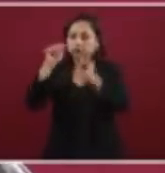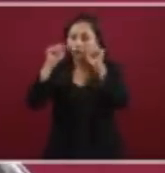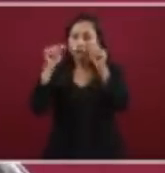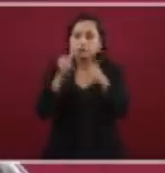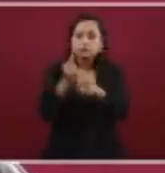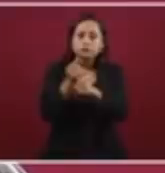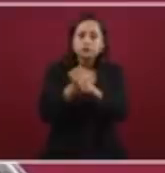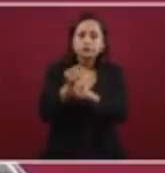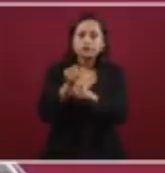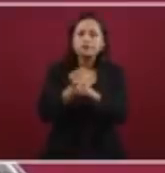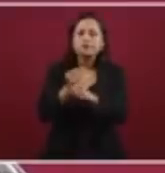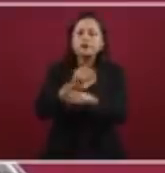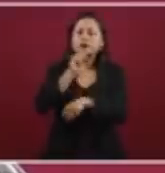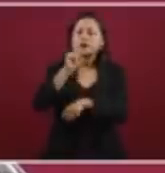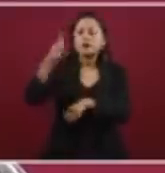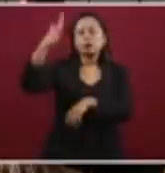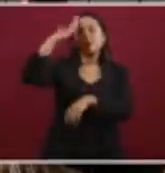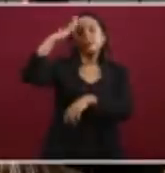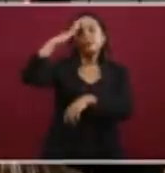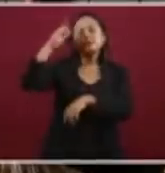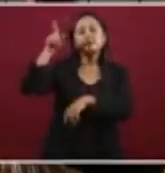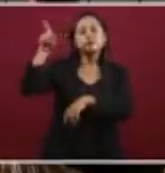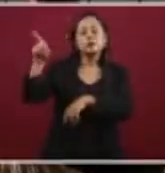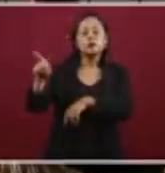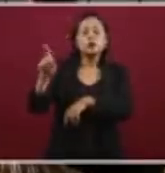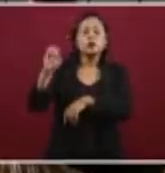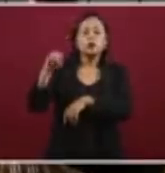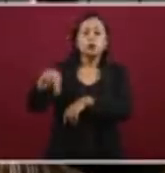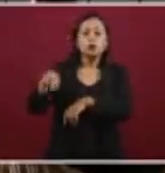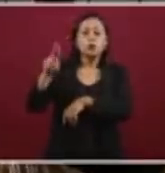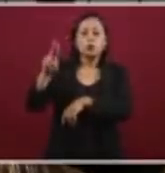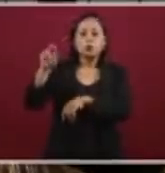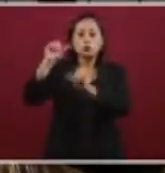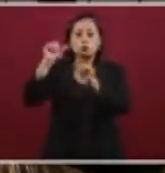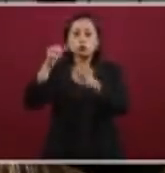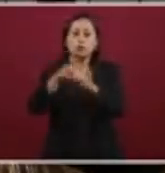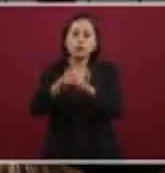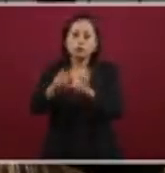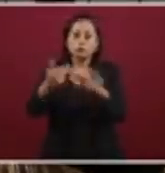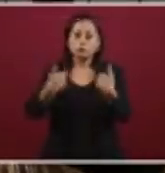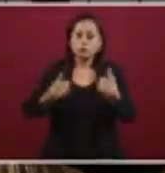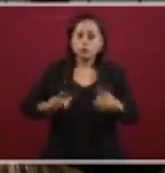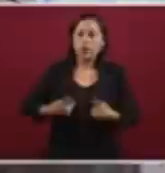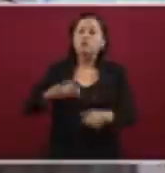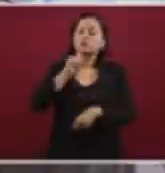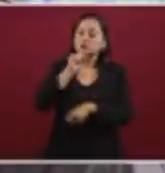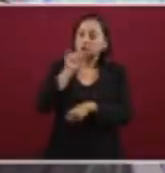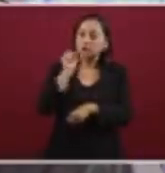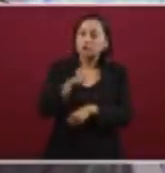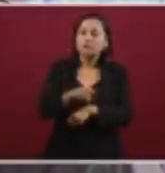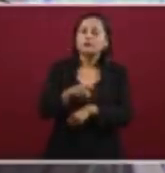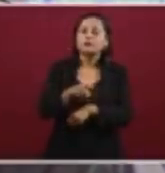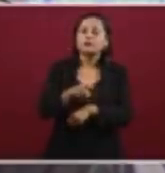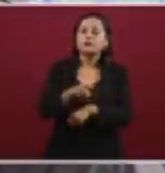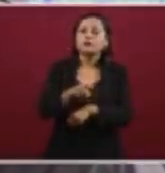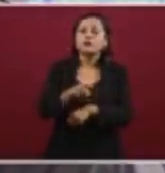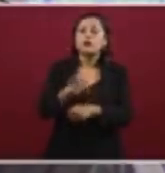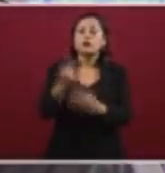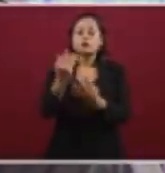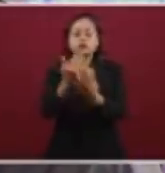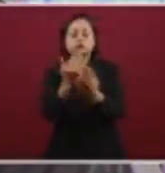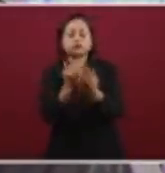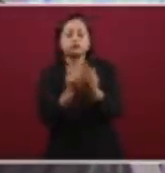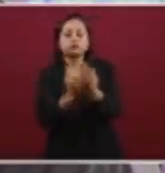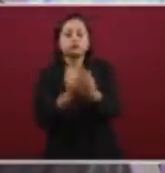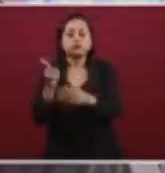de la oficina del alto comisionado de naciones unidas para los derechos humanos así como las recomendaciones que emitió la comisión